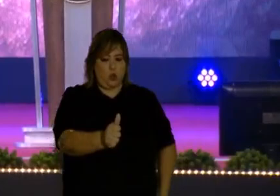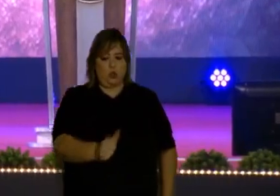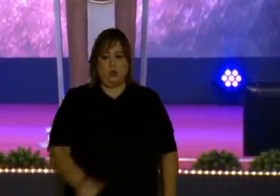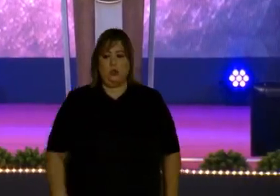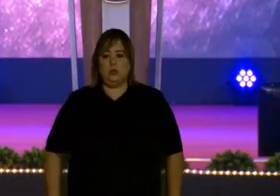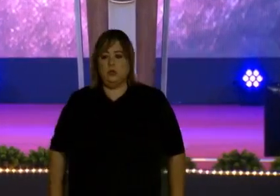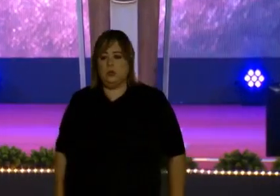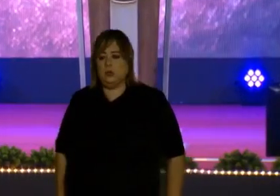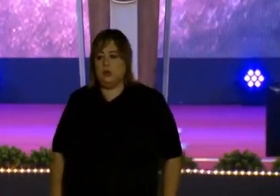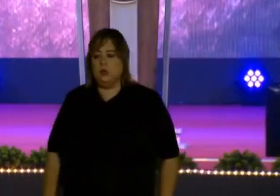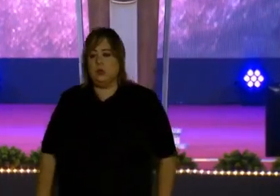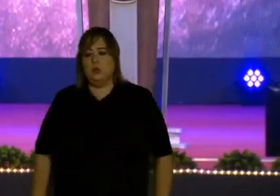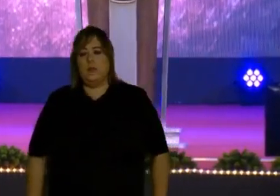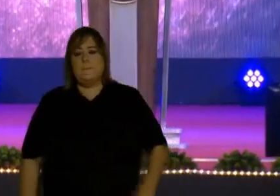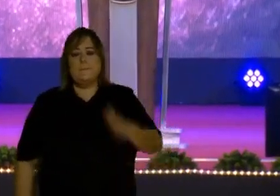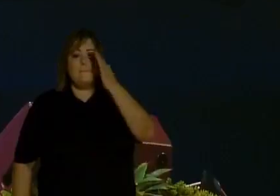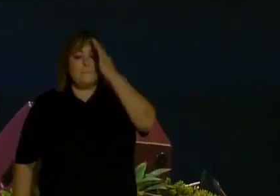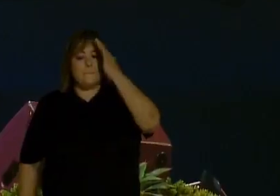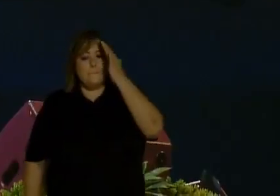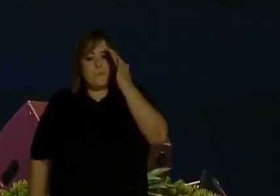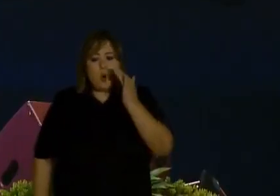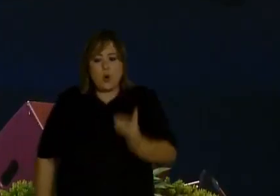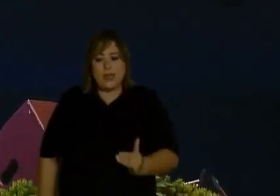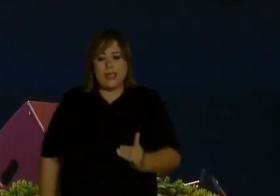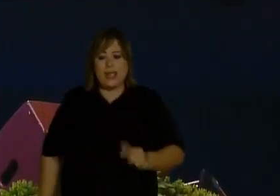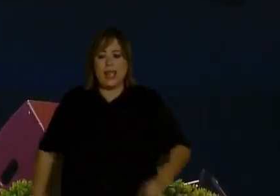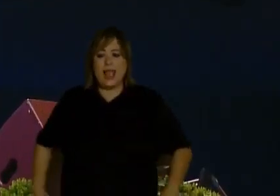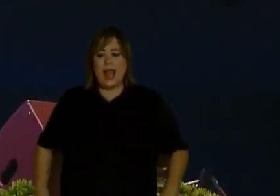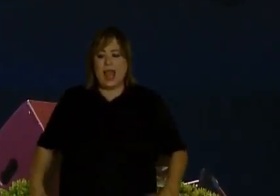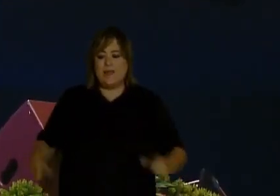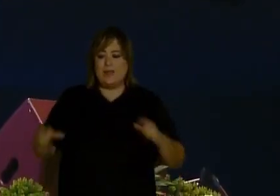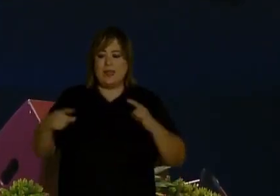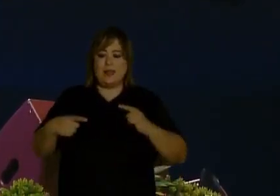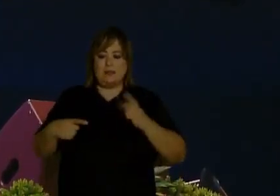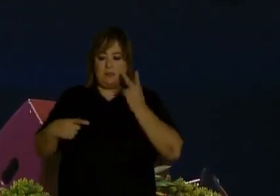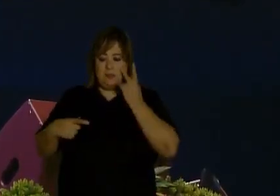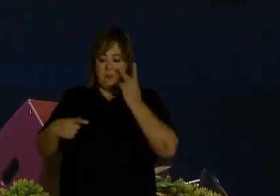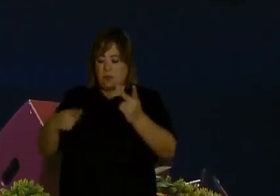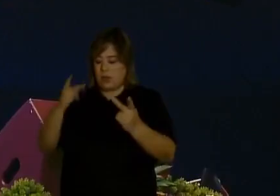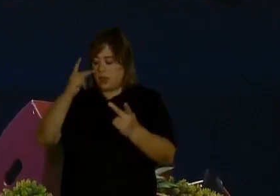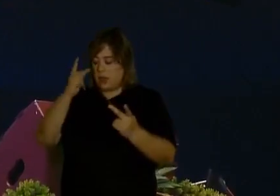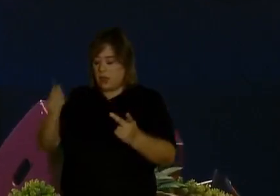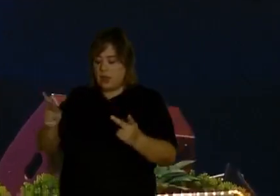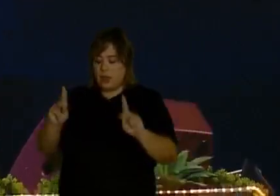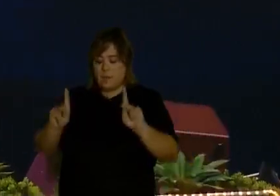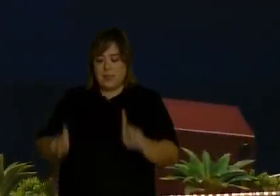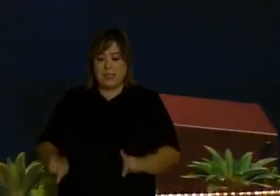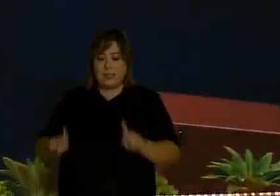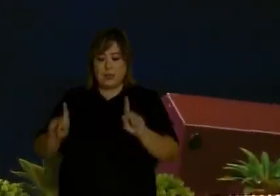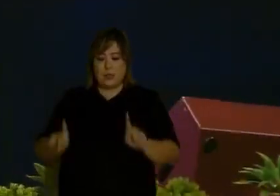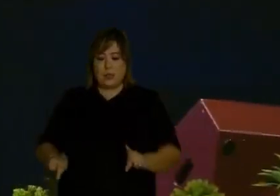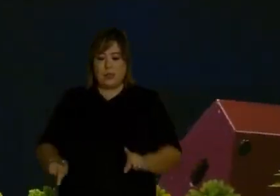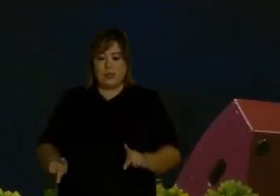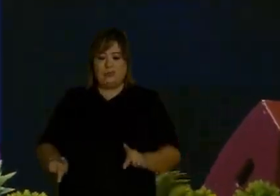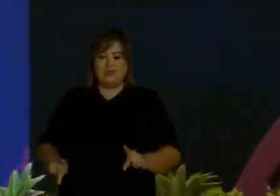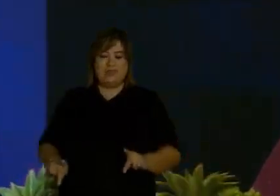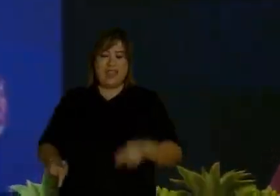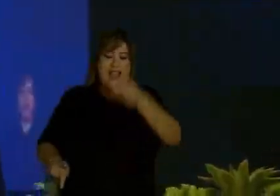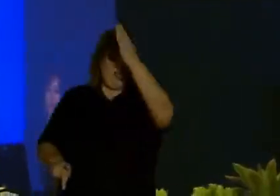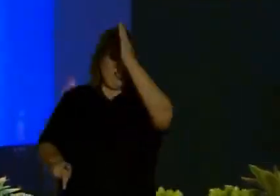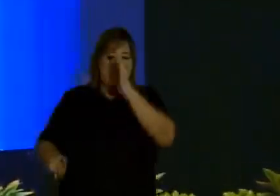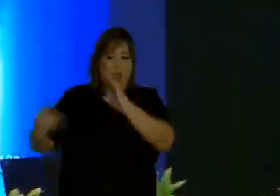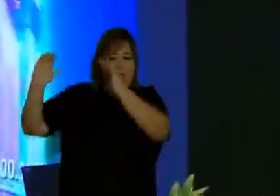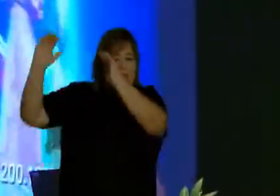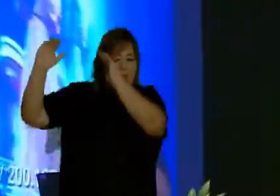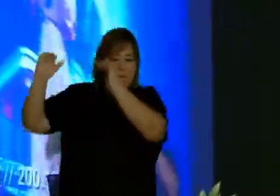Hermano, en la calle tú te encuentras con gente que se decepcionó, pero no, dicen que fue de Dios, pero no